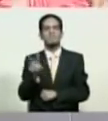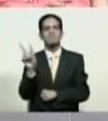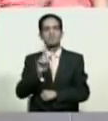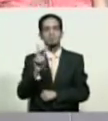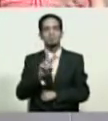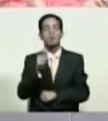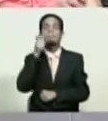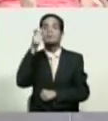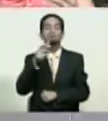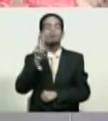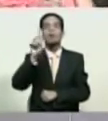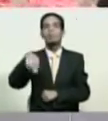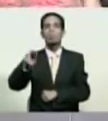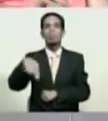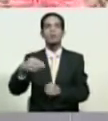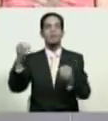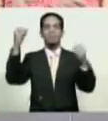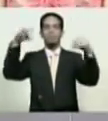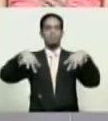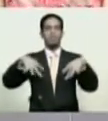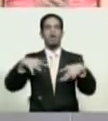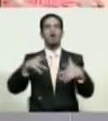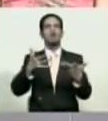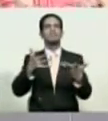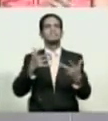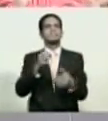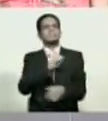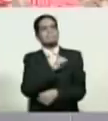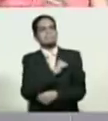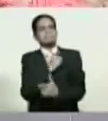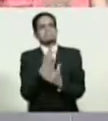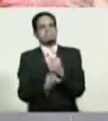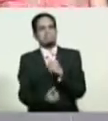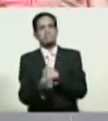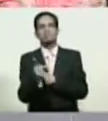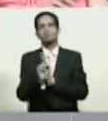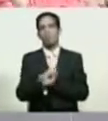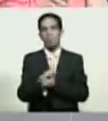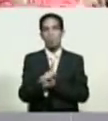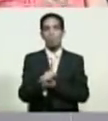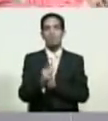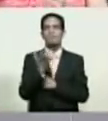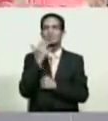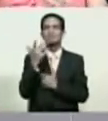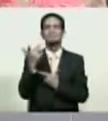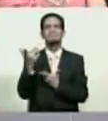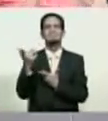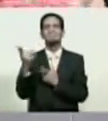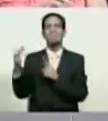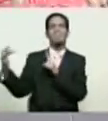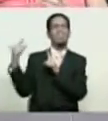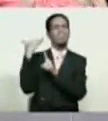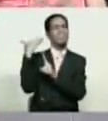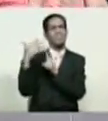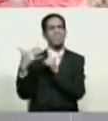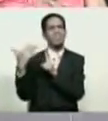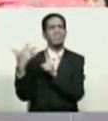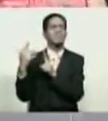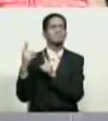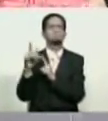se rinde y de un pueblo que no se atemoriza tampoco frente a ningún tipo de amenaza, chantaje y